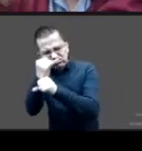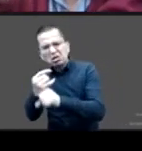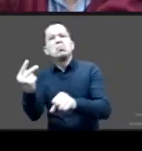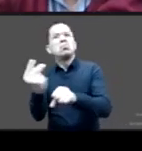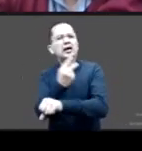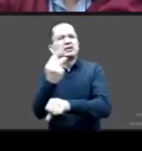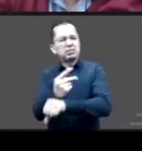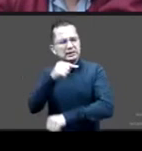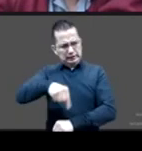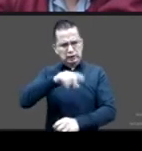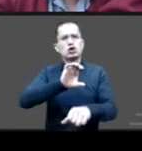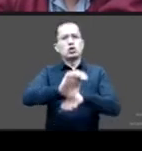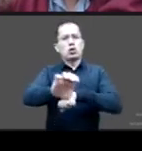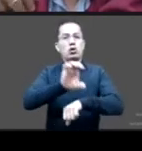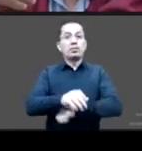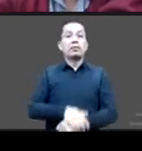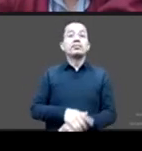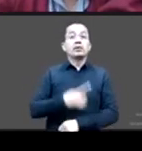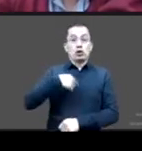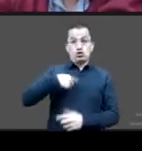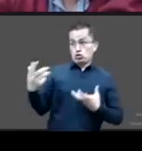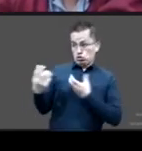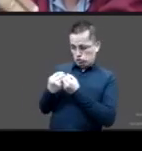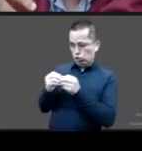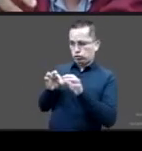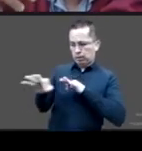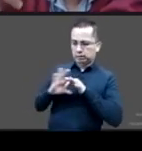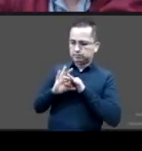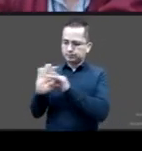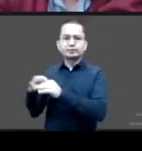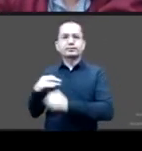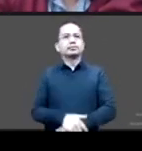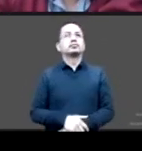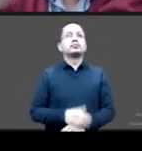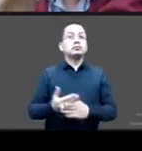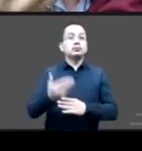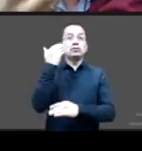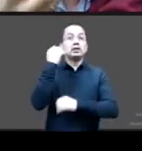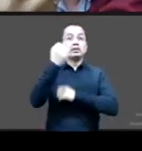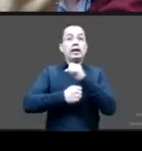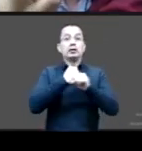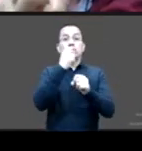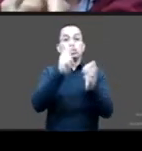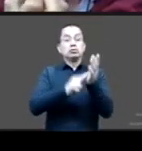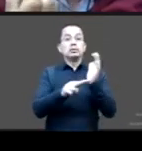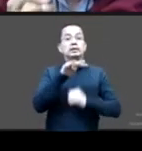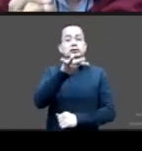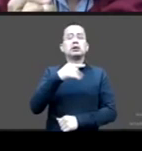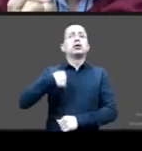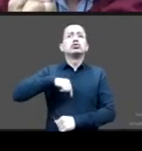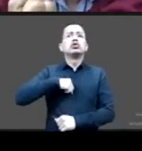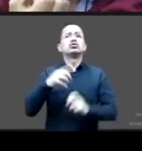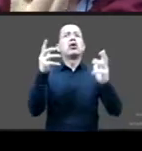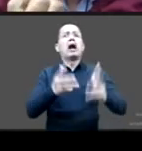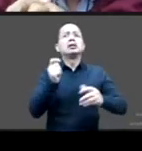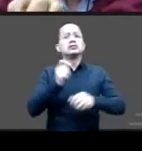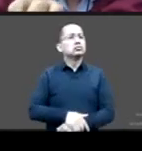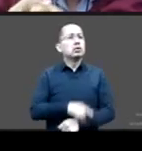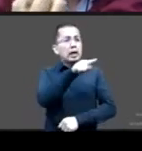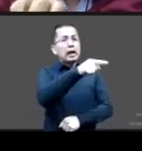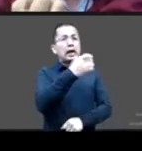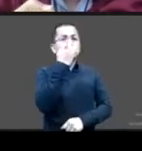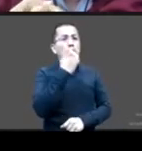hacemos, hicimos muy fuertemente durante el año 2019 fue ir a los colegios y armar grupos de jóvenes para hacer